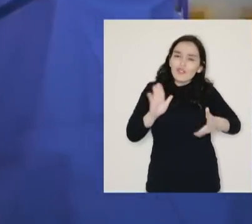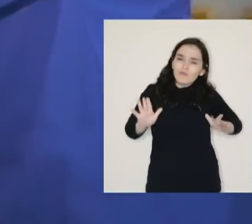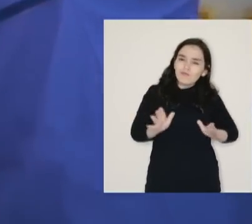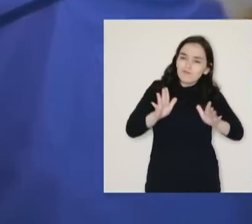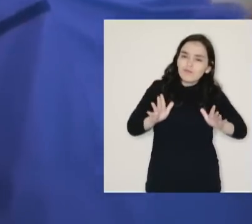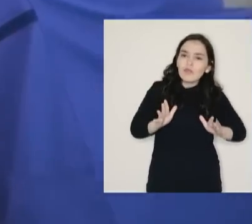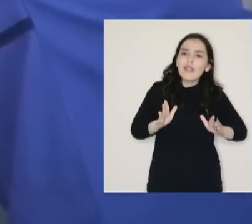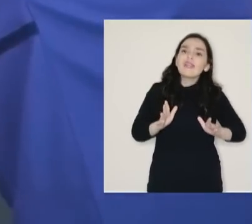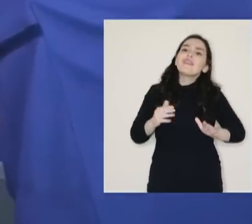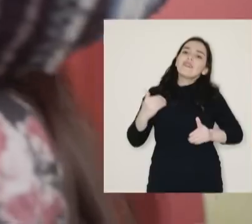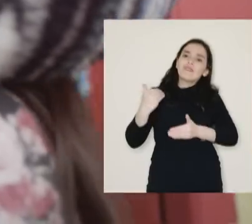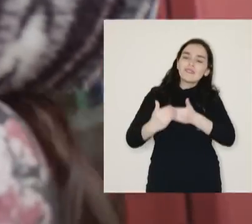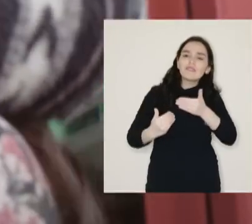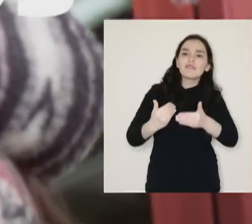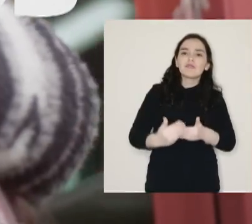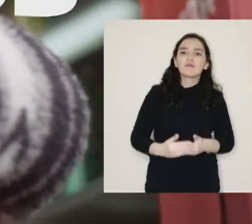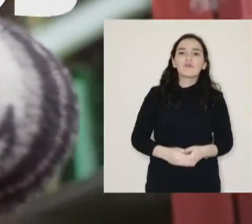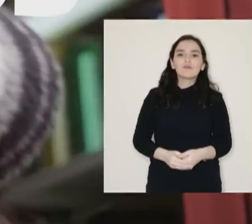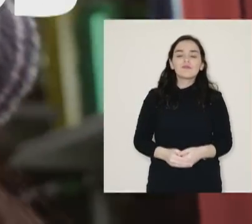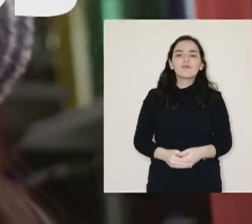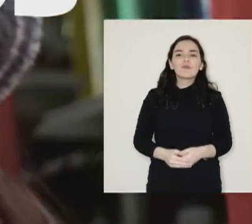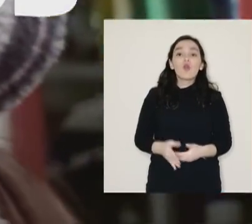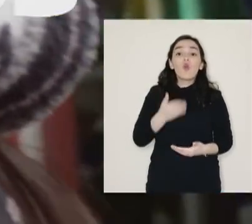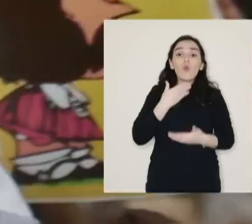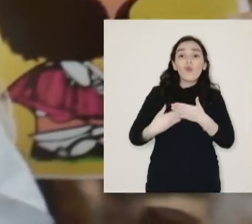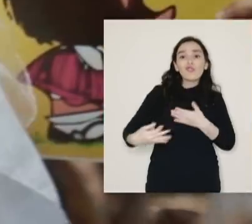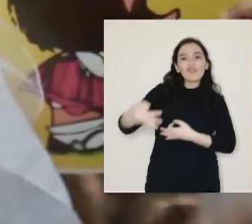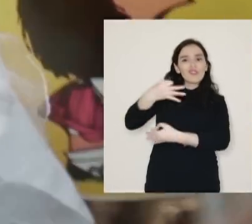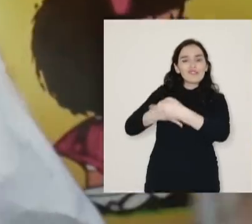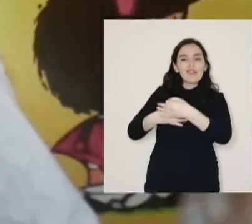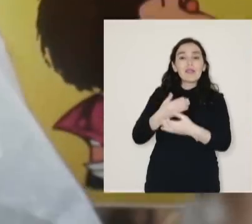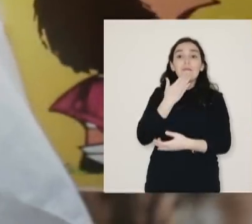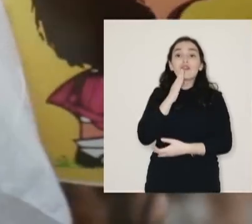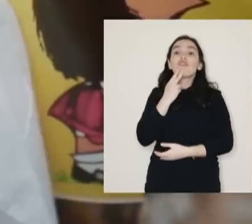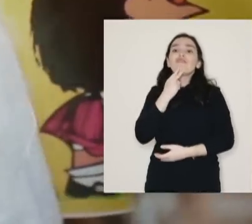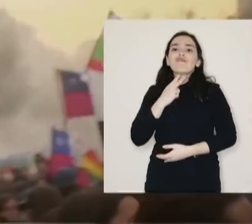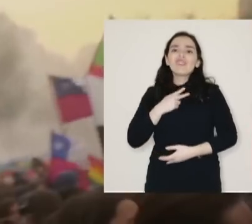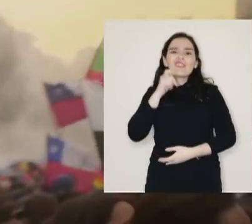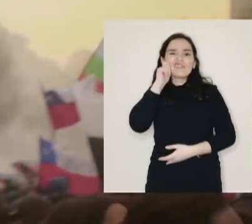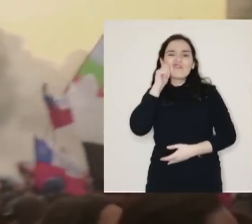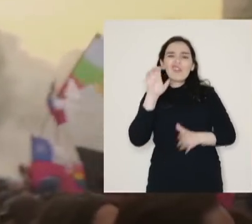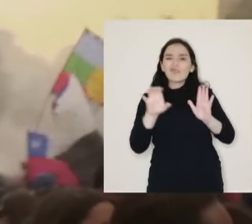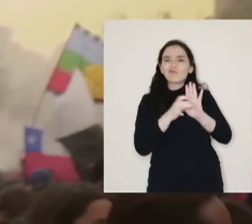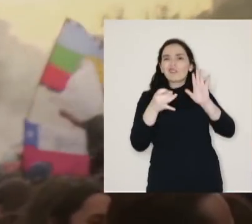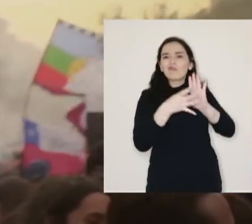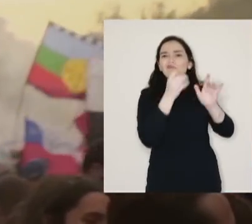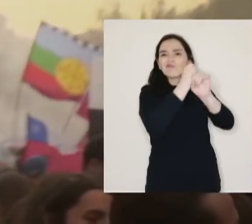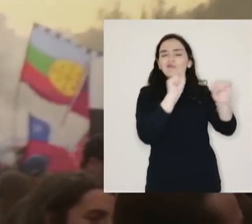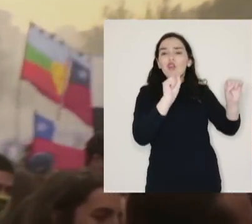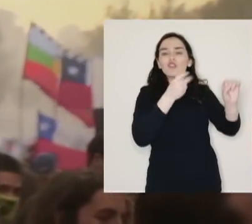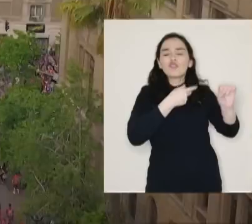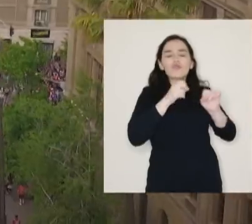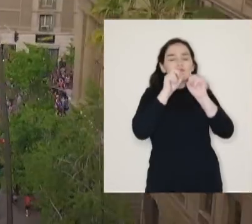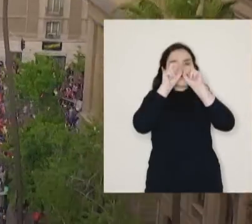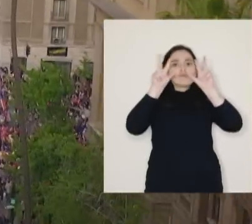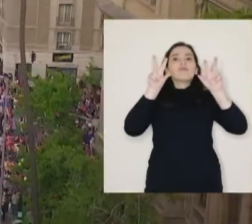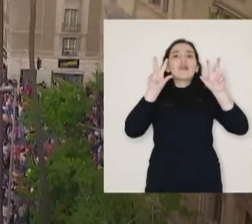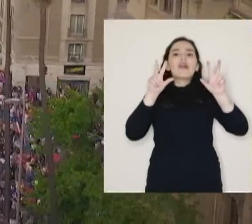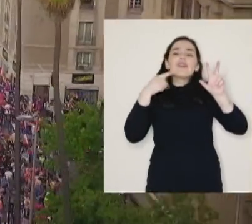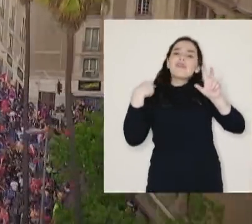pusimos lo mejor de nosotros y avanzamos. Cuando nos dijeron que una mejor vida era